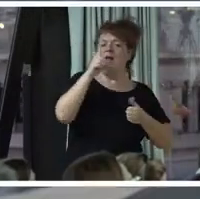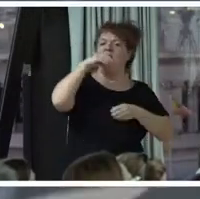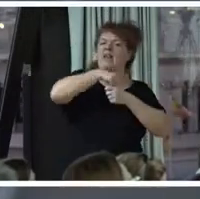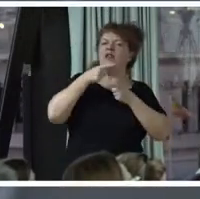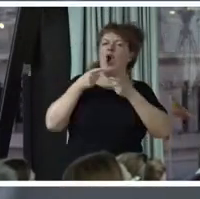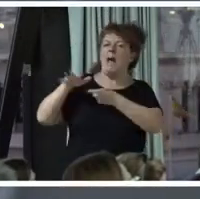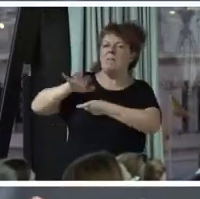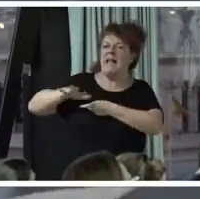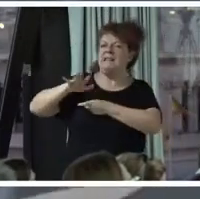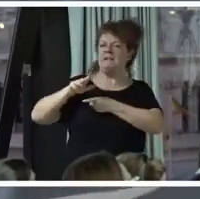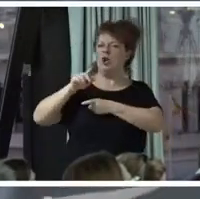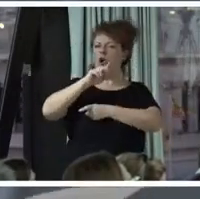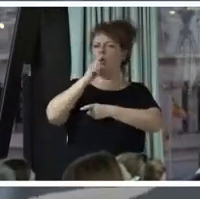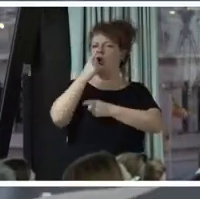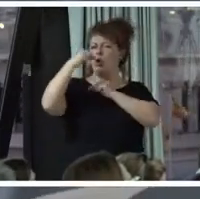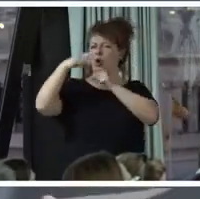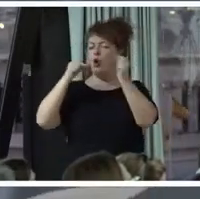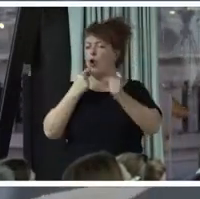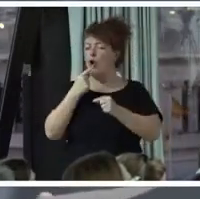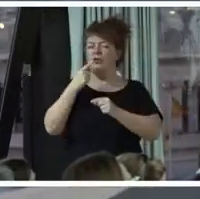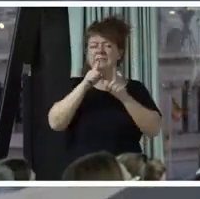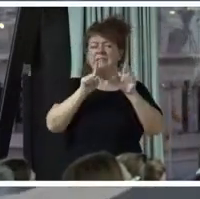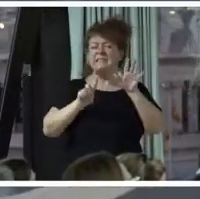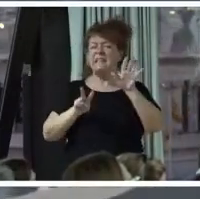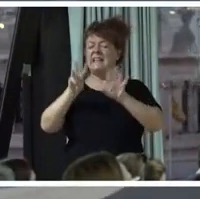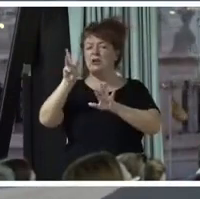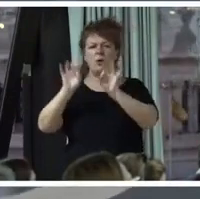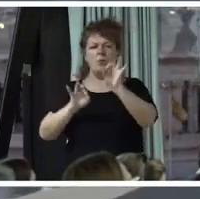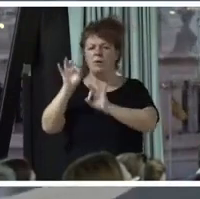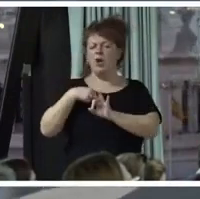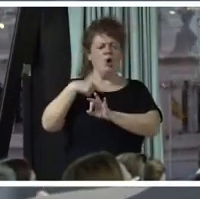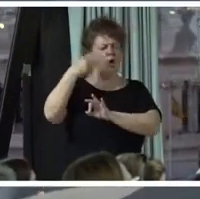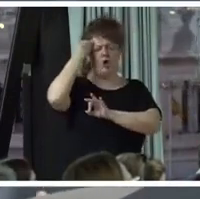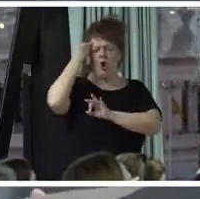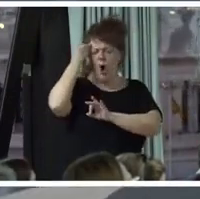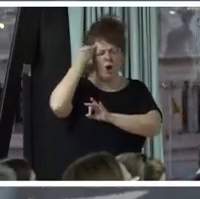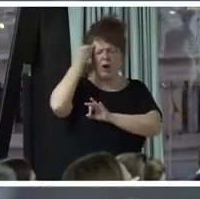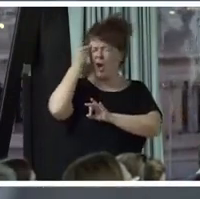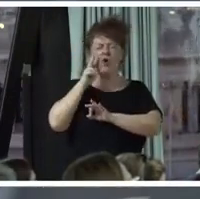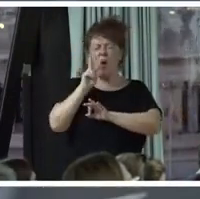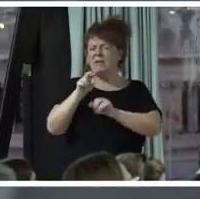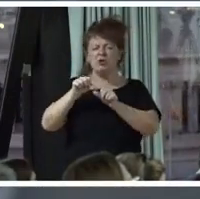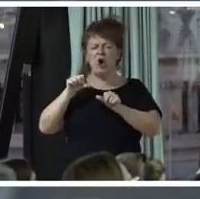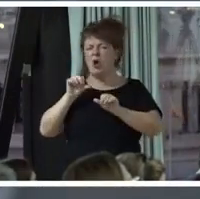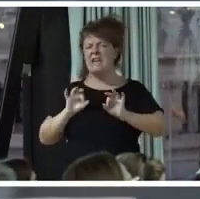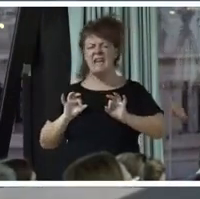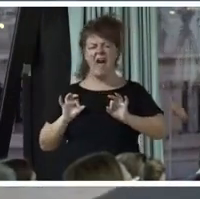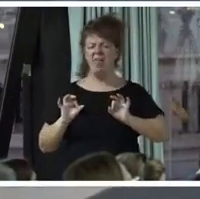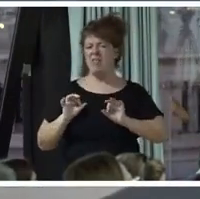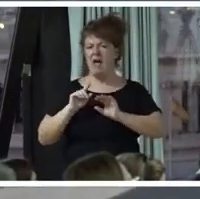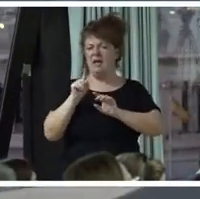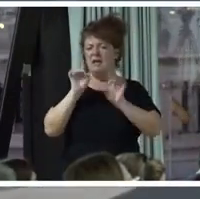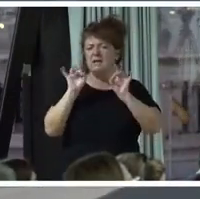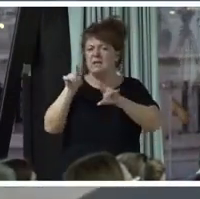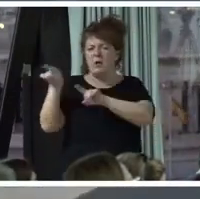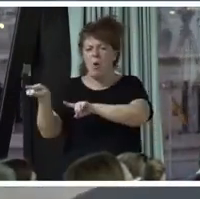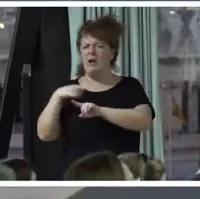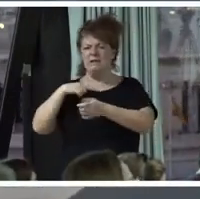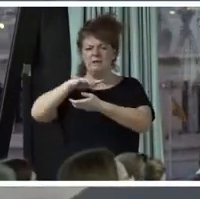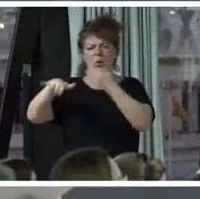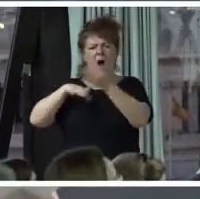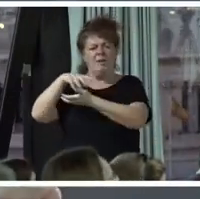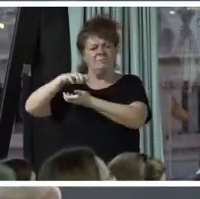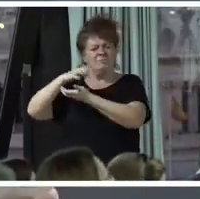rojos el 68 por son mujeres y niños no no creo haber visto nada igual es una carnicería completa